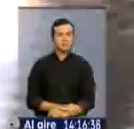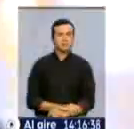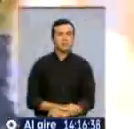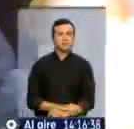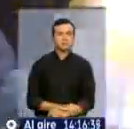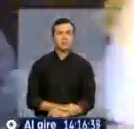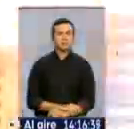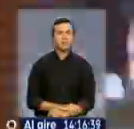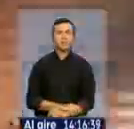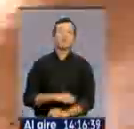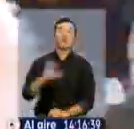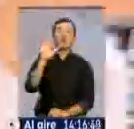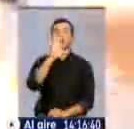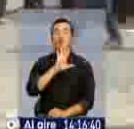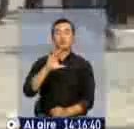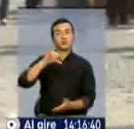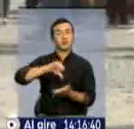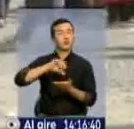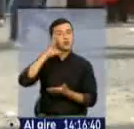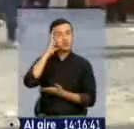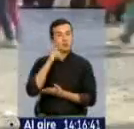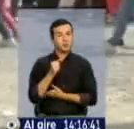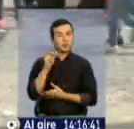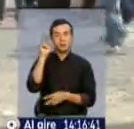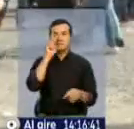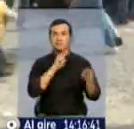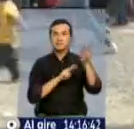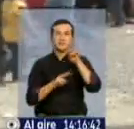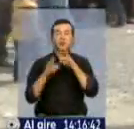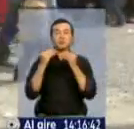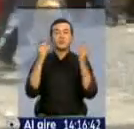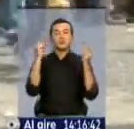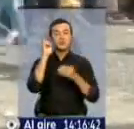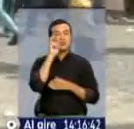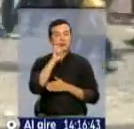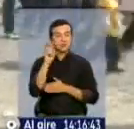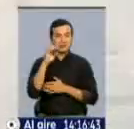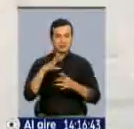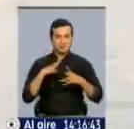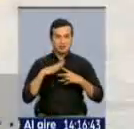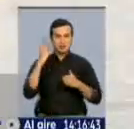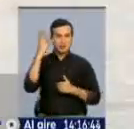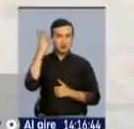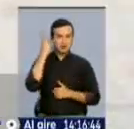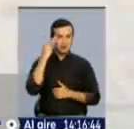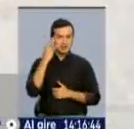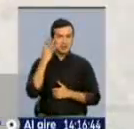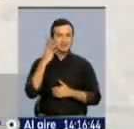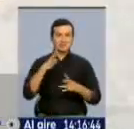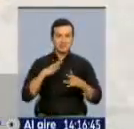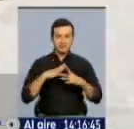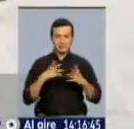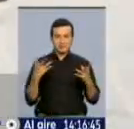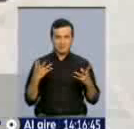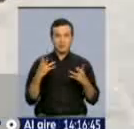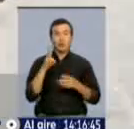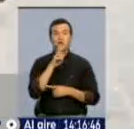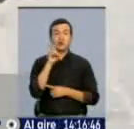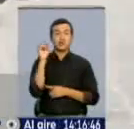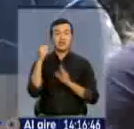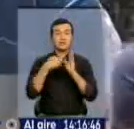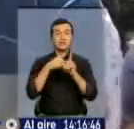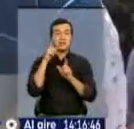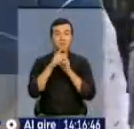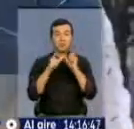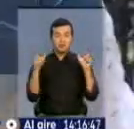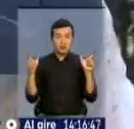En todos los rincones de la ciudad de Cuenca se observó la participación de turistas en este feriado que duró 4 días. Alrededor de 200.000 personas